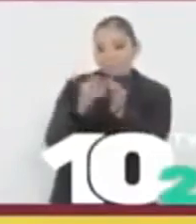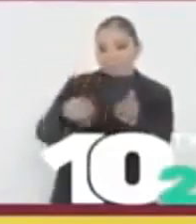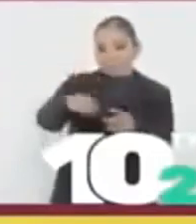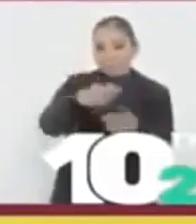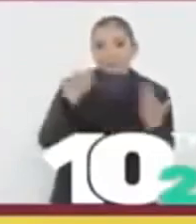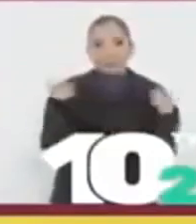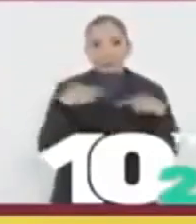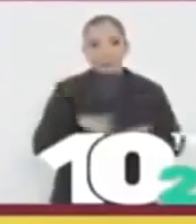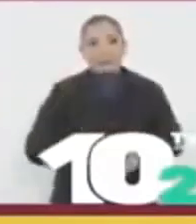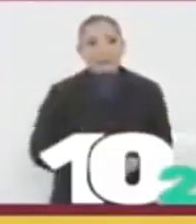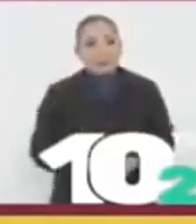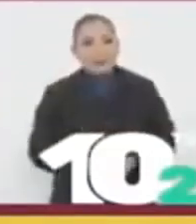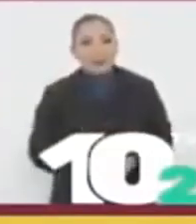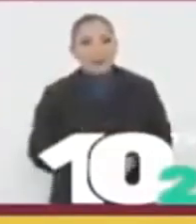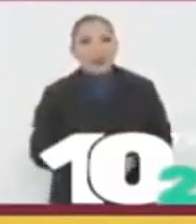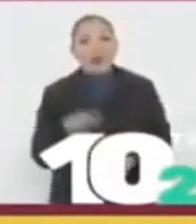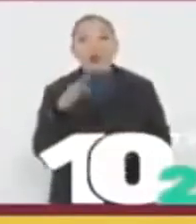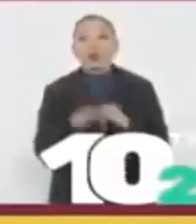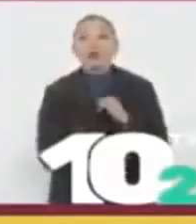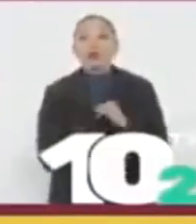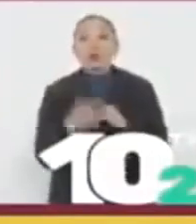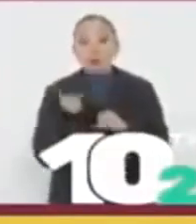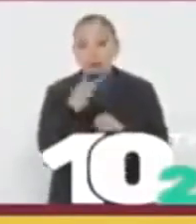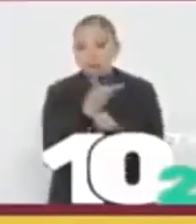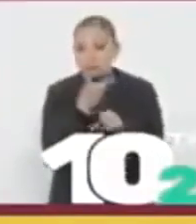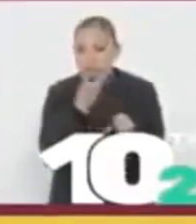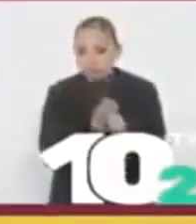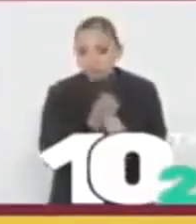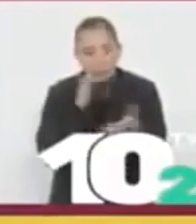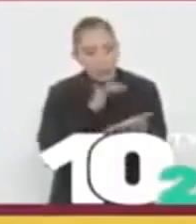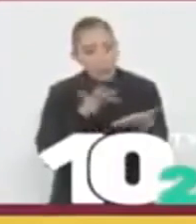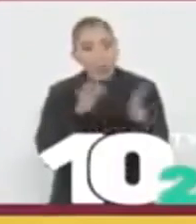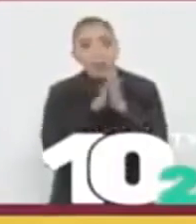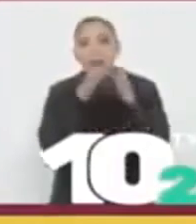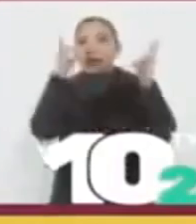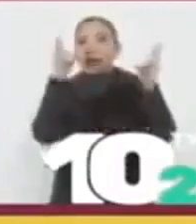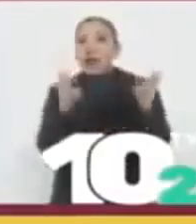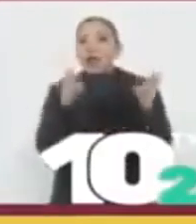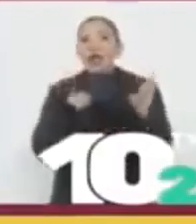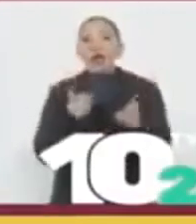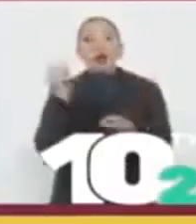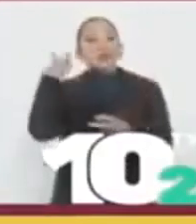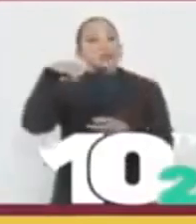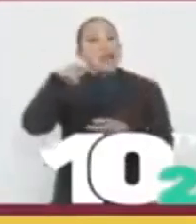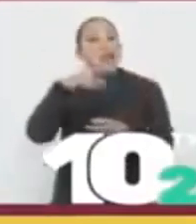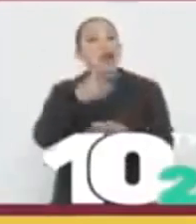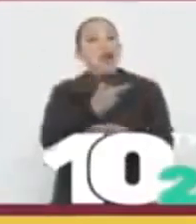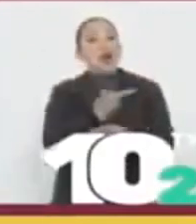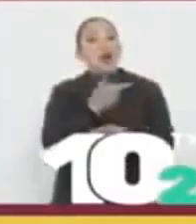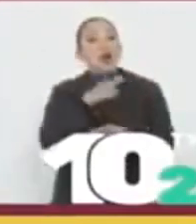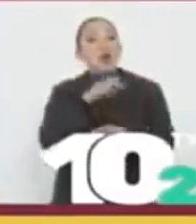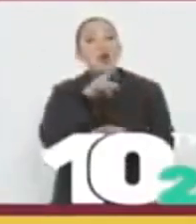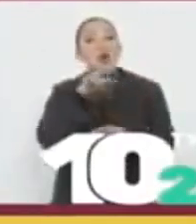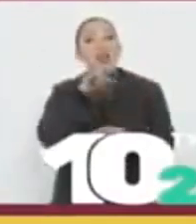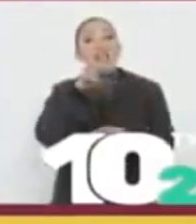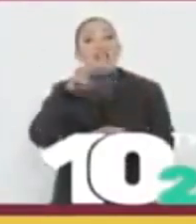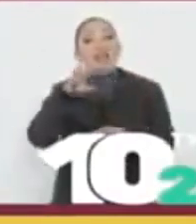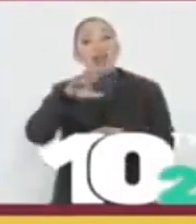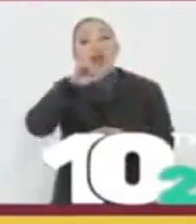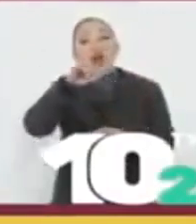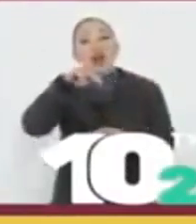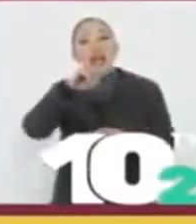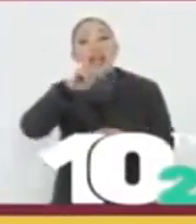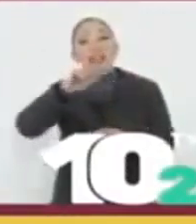presentar a sus docentes. Por último, los invitamos a leer el libro Los viajes de Gulliver del